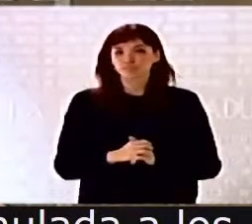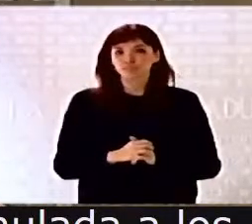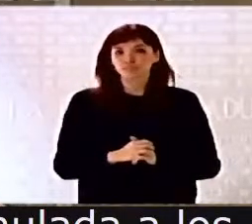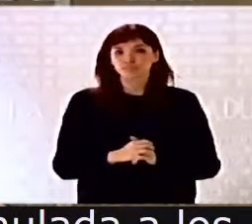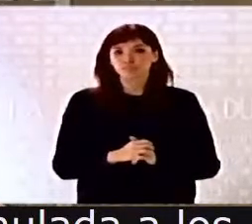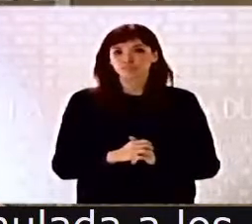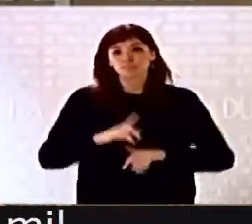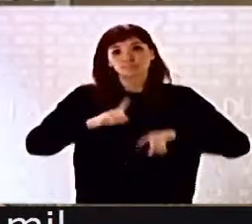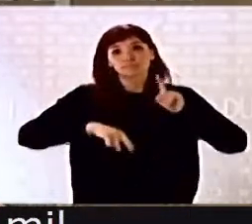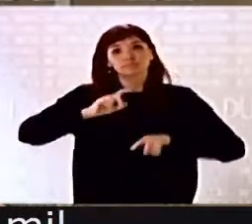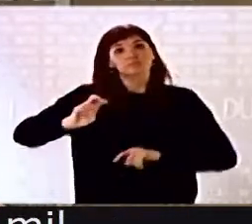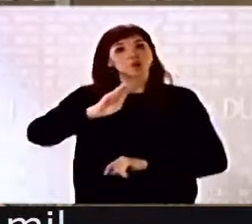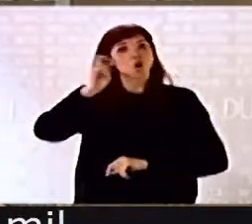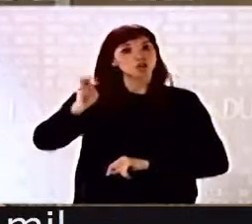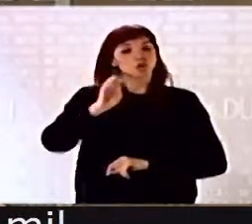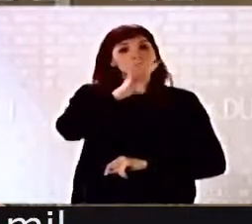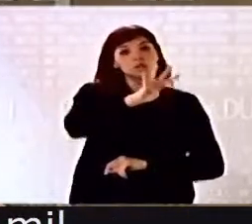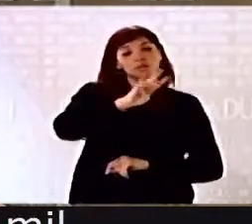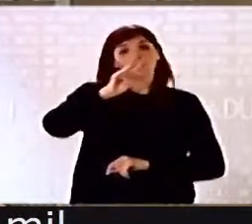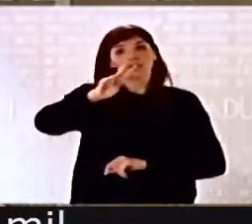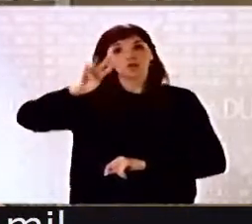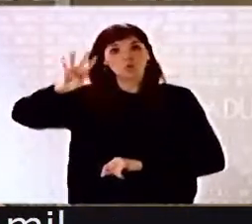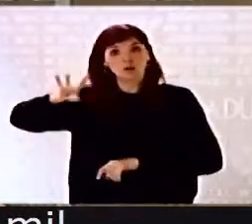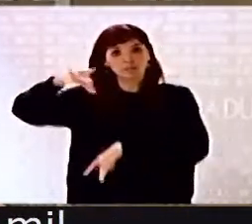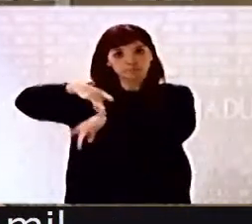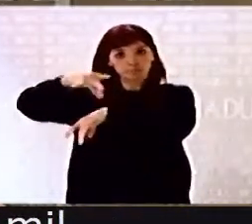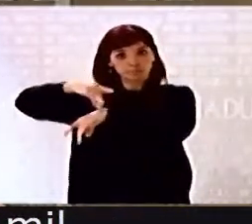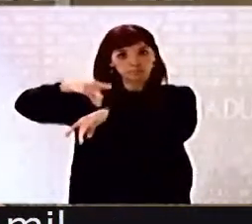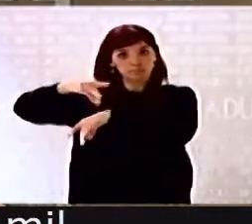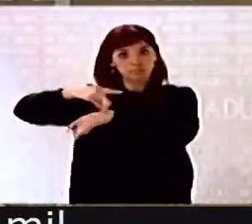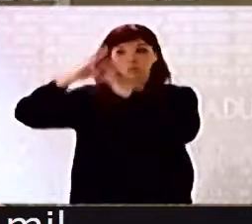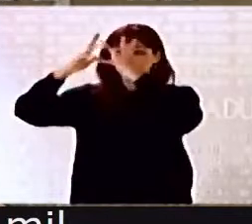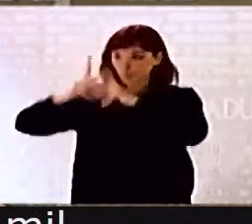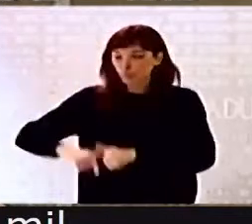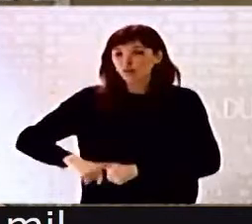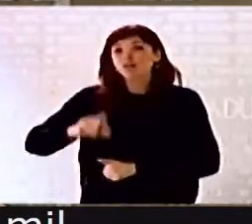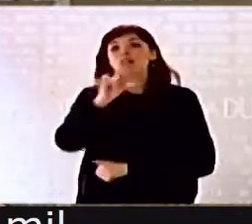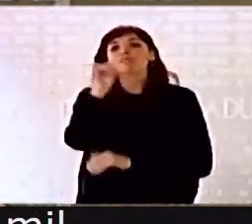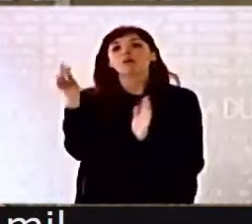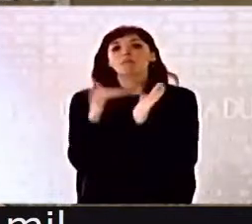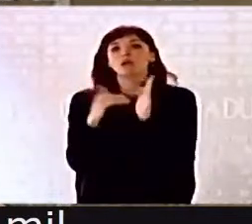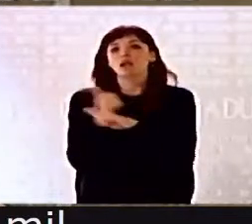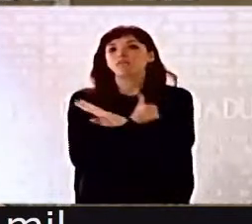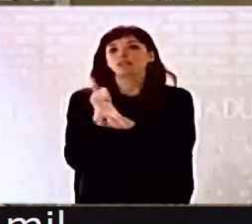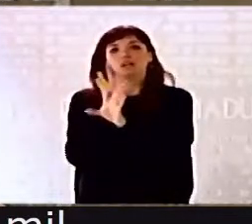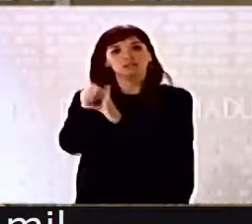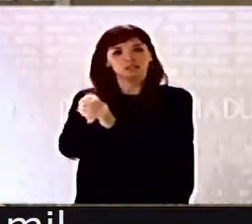a los 424 casos por cada 100.000 habitantes,